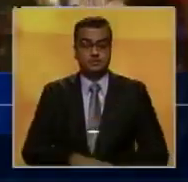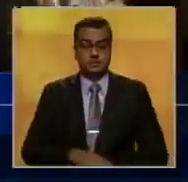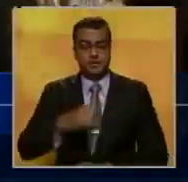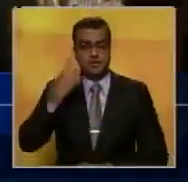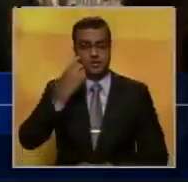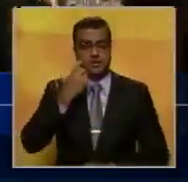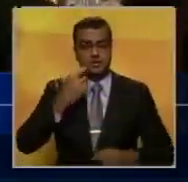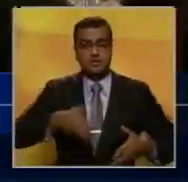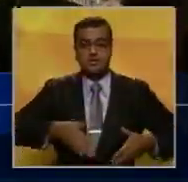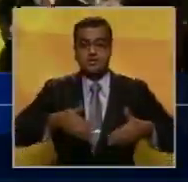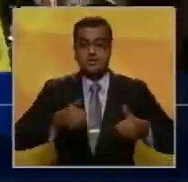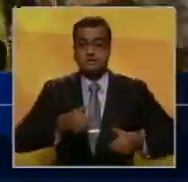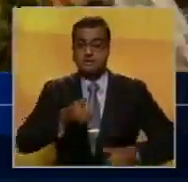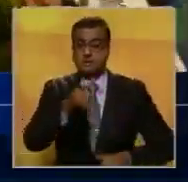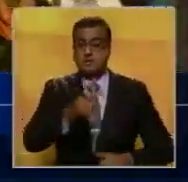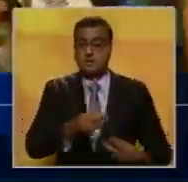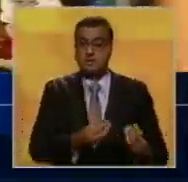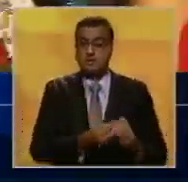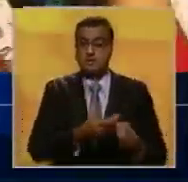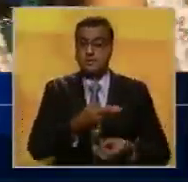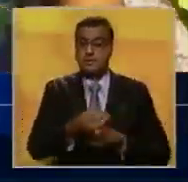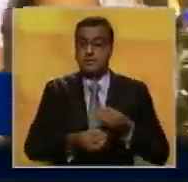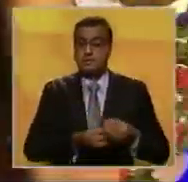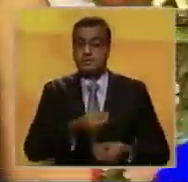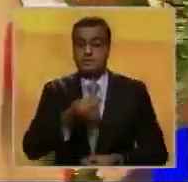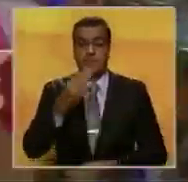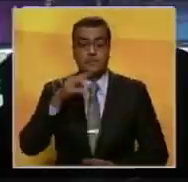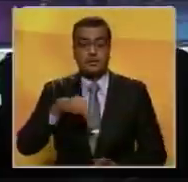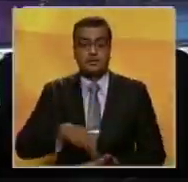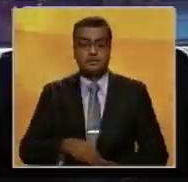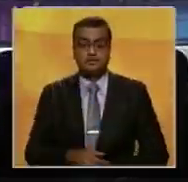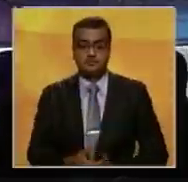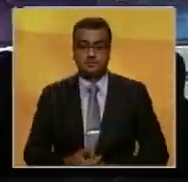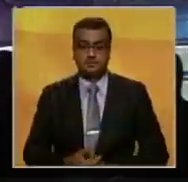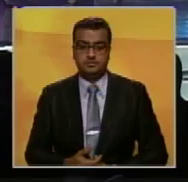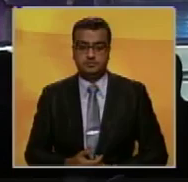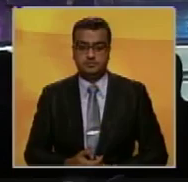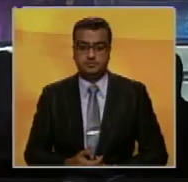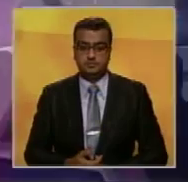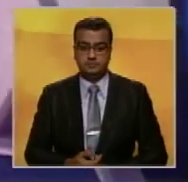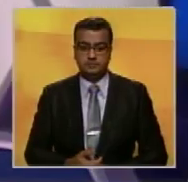recordó que se inició en este concurso de la mano de la organización Miss Miranda.